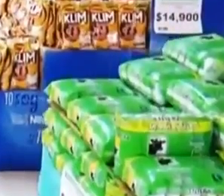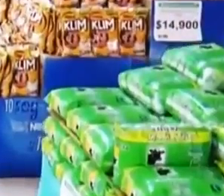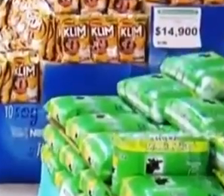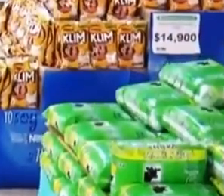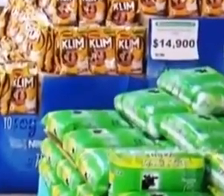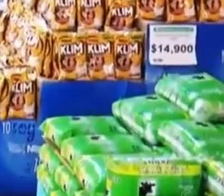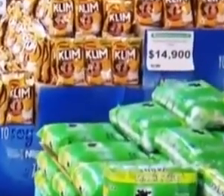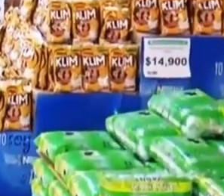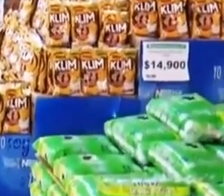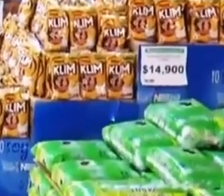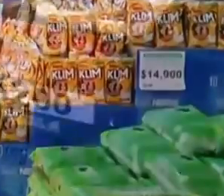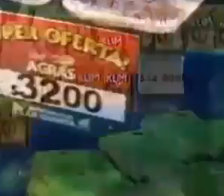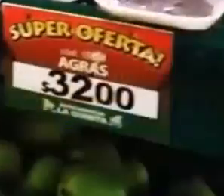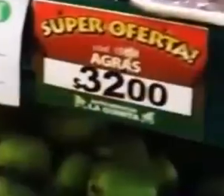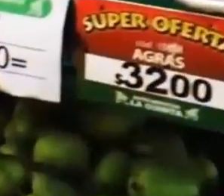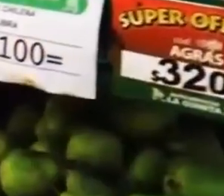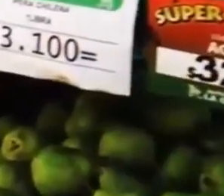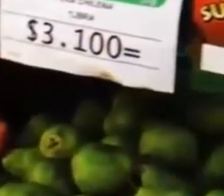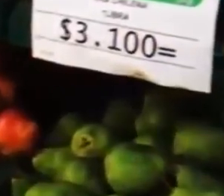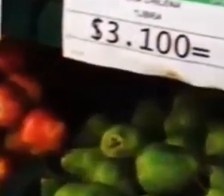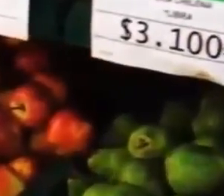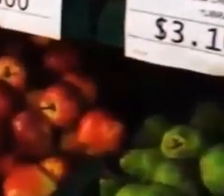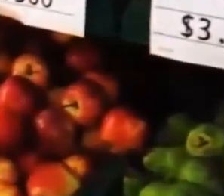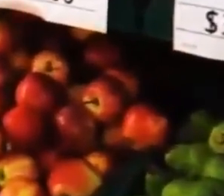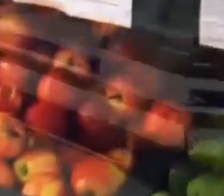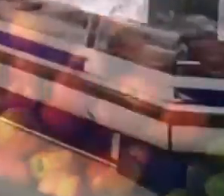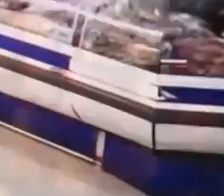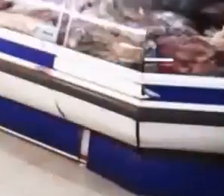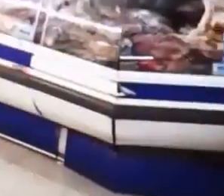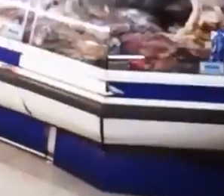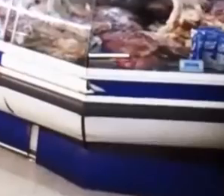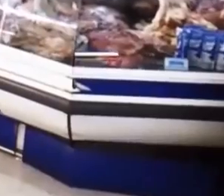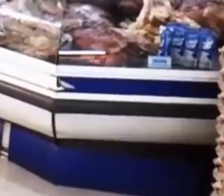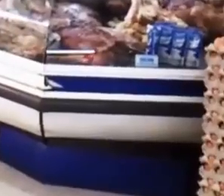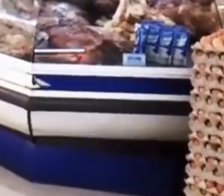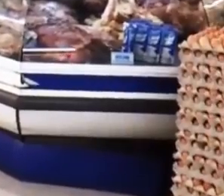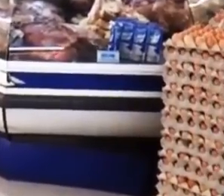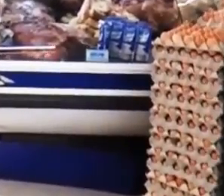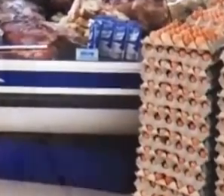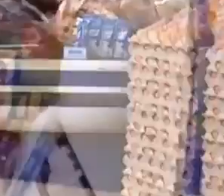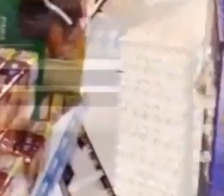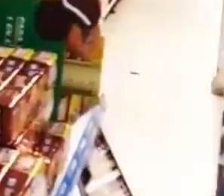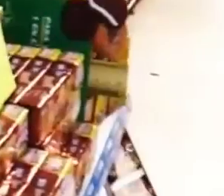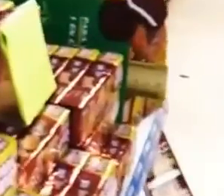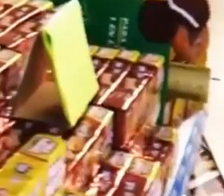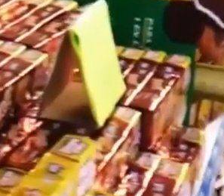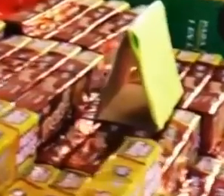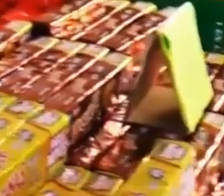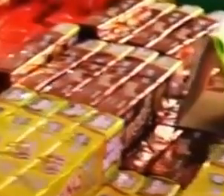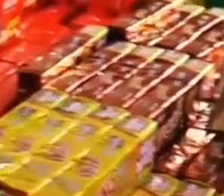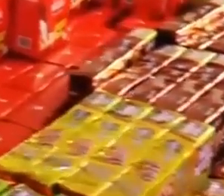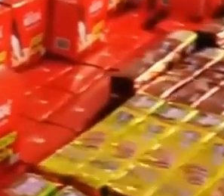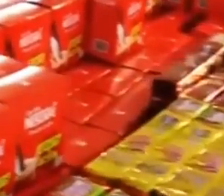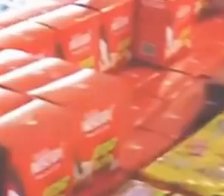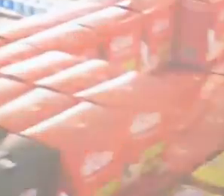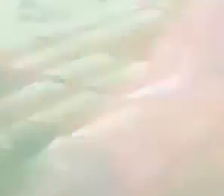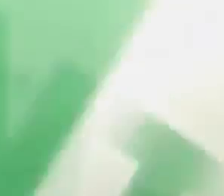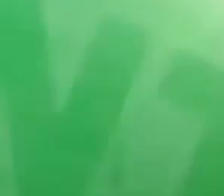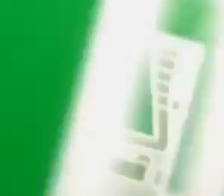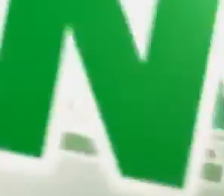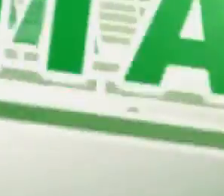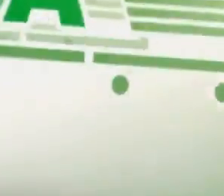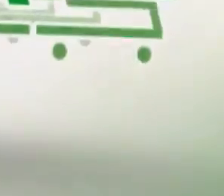Crecimos juntos. Desde siempre te hemos entregado los mejores precios. Aún así, nos preparamos cada día como si fuera el primero. Somos tu